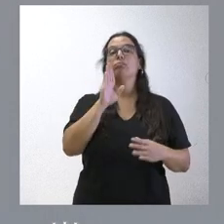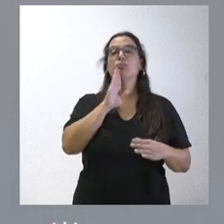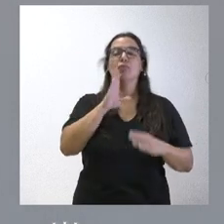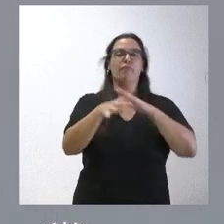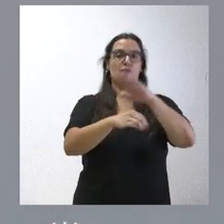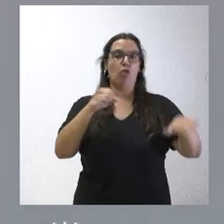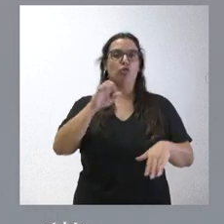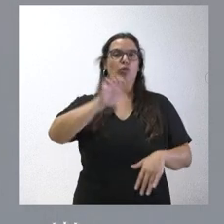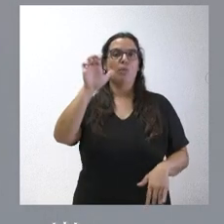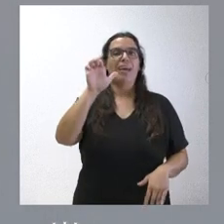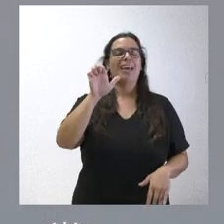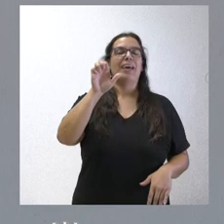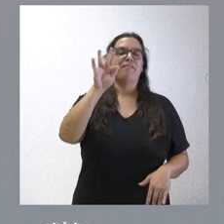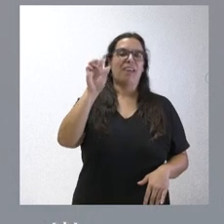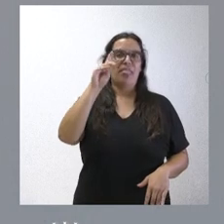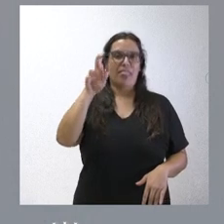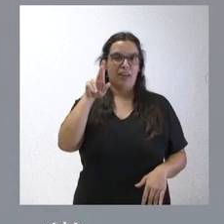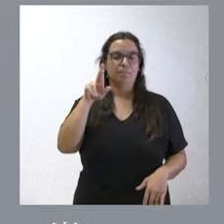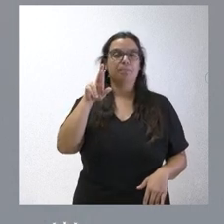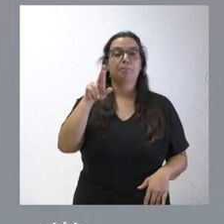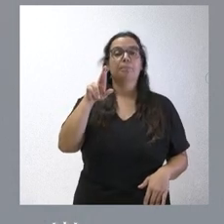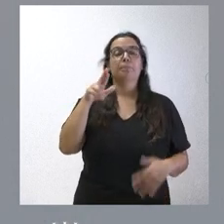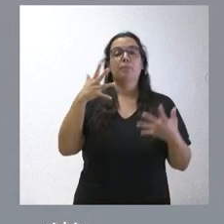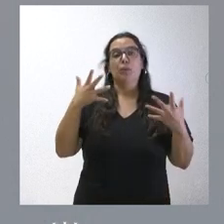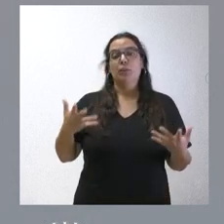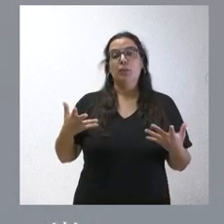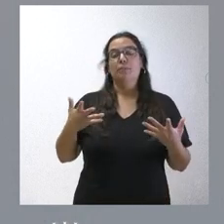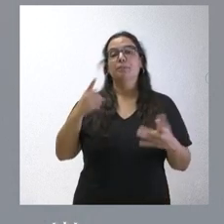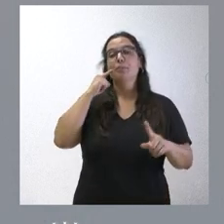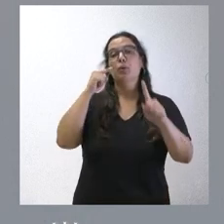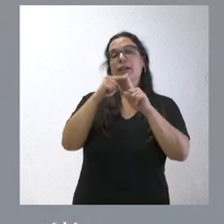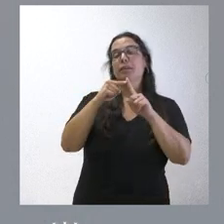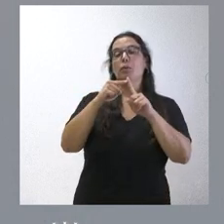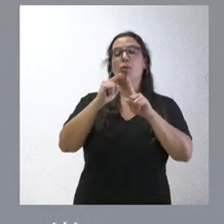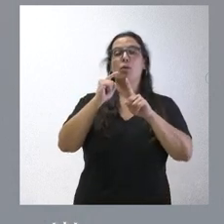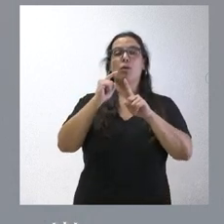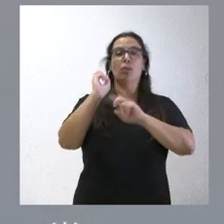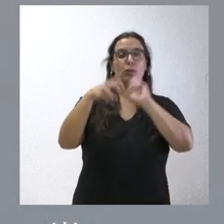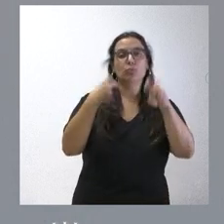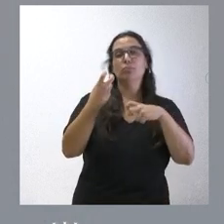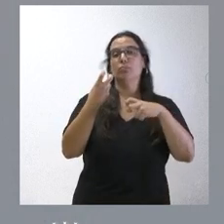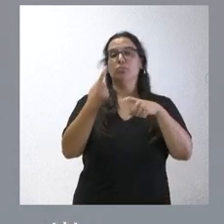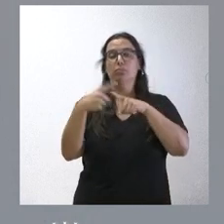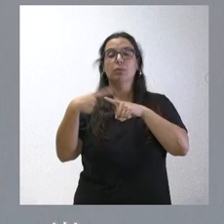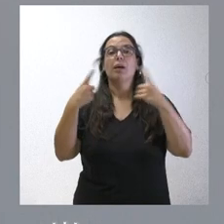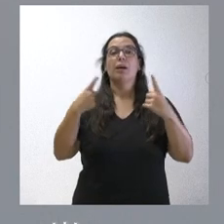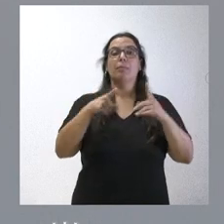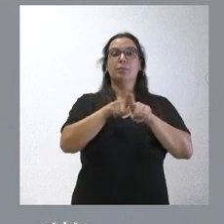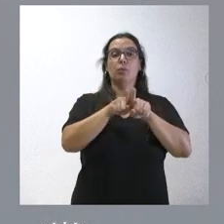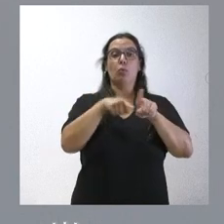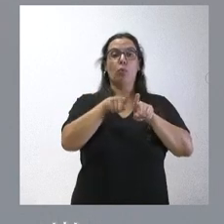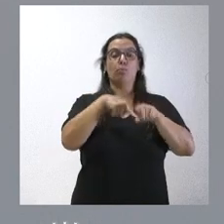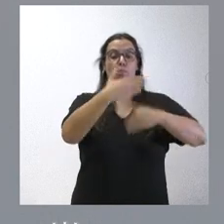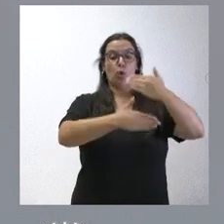Federer y por tanto con financiación europea lo que busca este tipo de actuaciones es mejorar los procesos utilizados